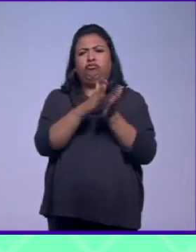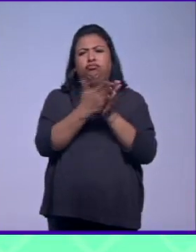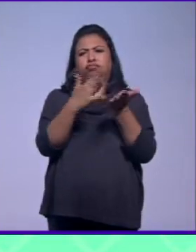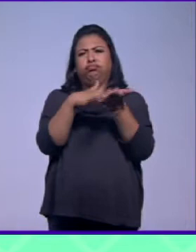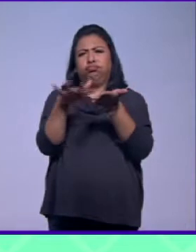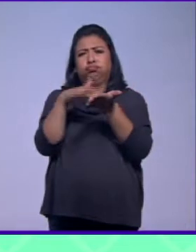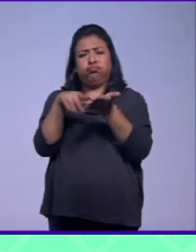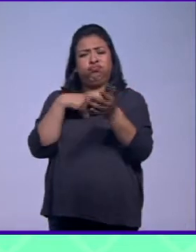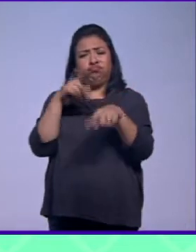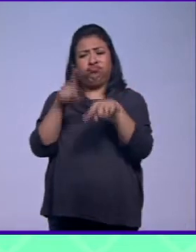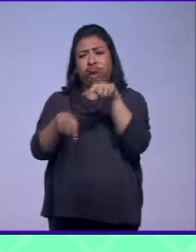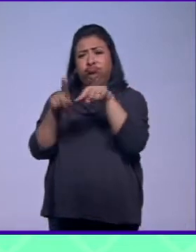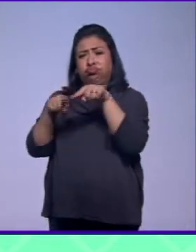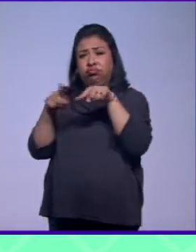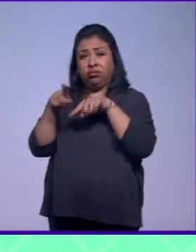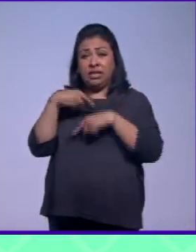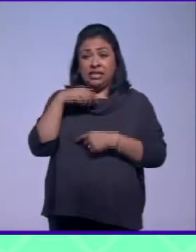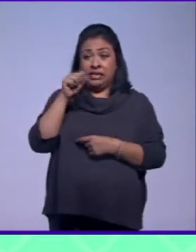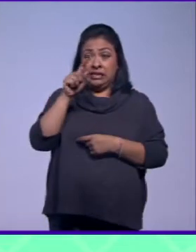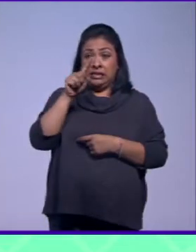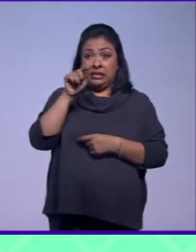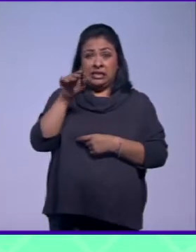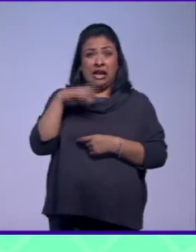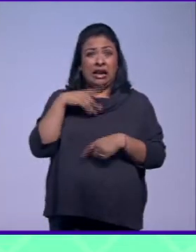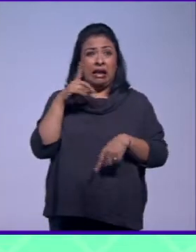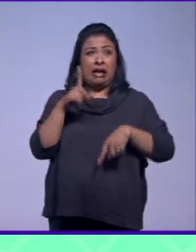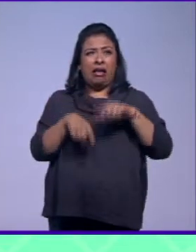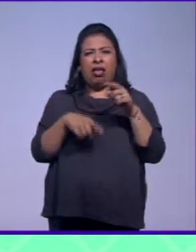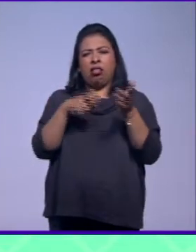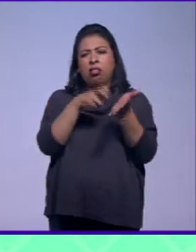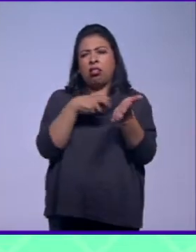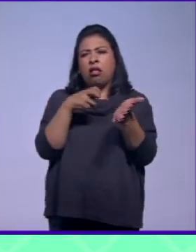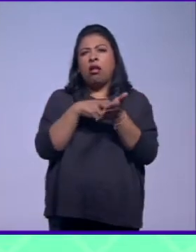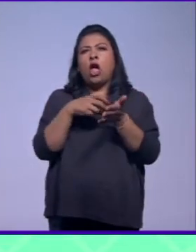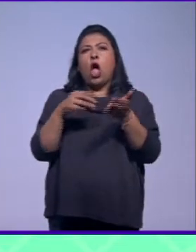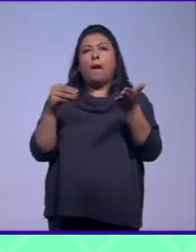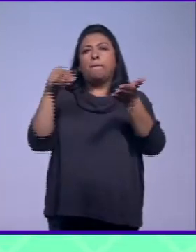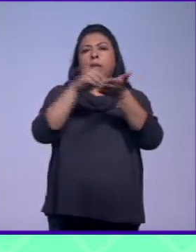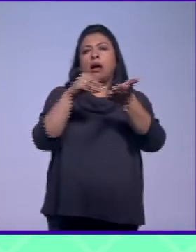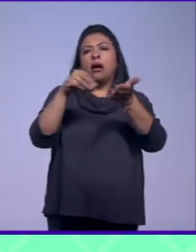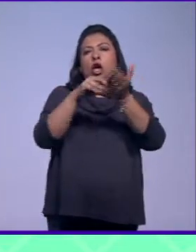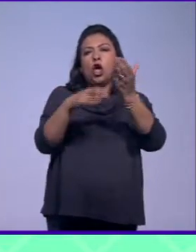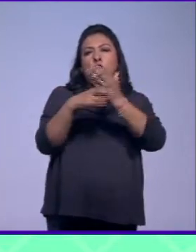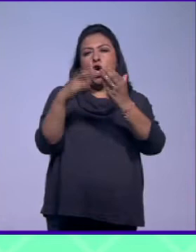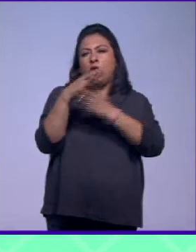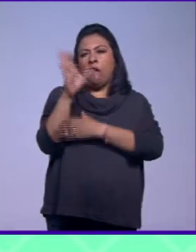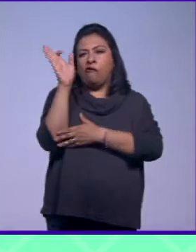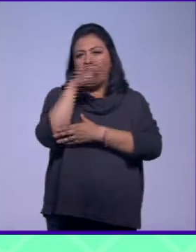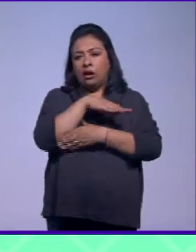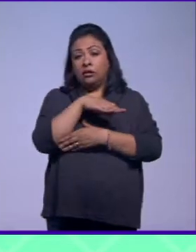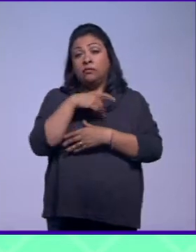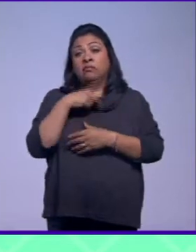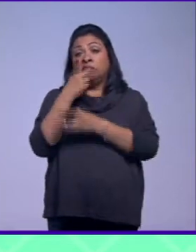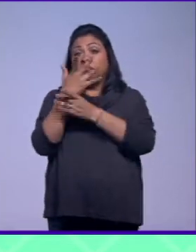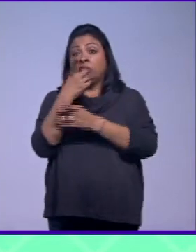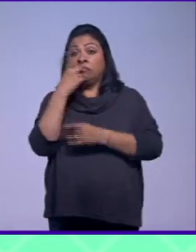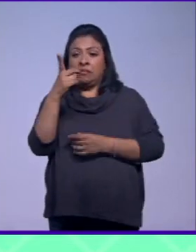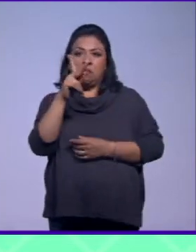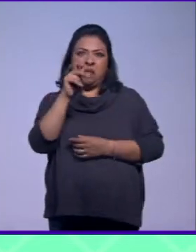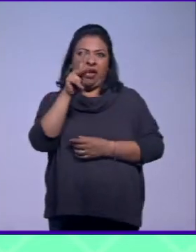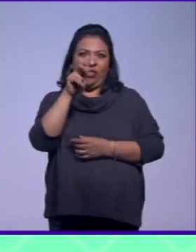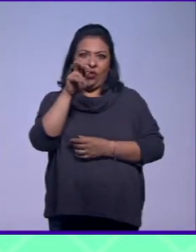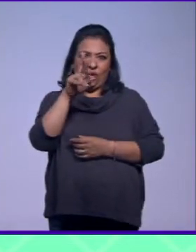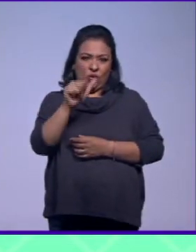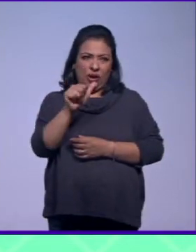que fabricó está lista totalmente alterada y falsificada y es lo que nos dice padura cuando